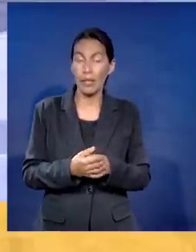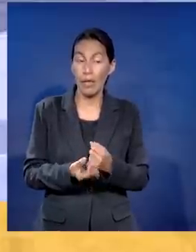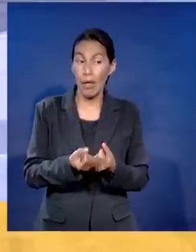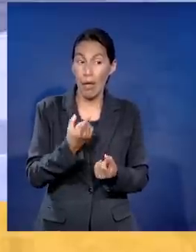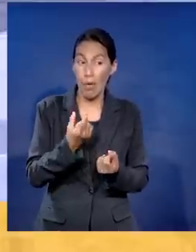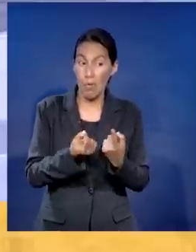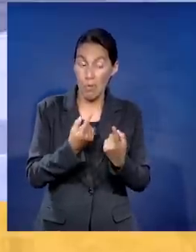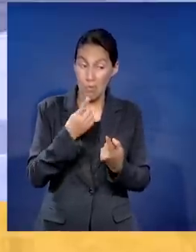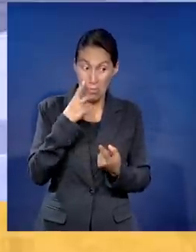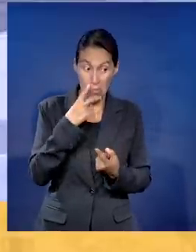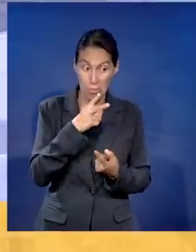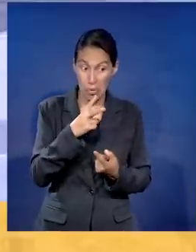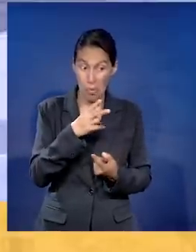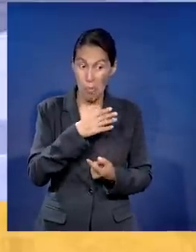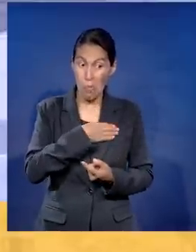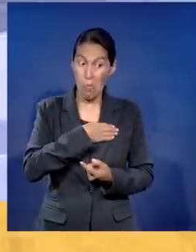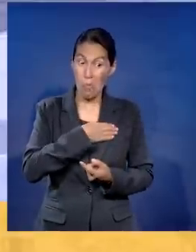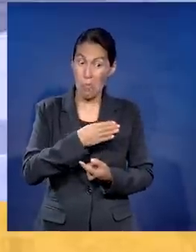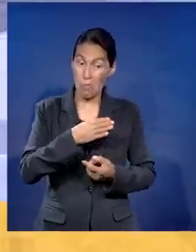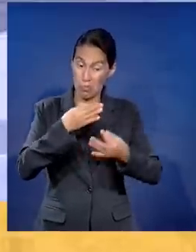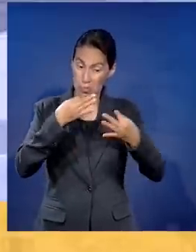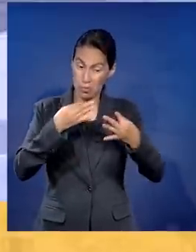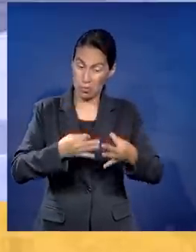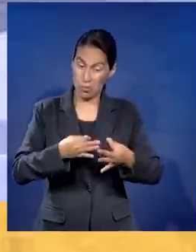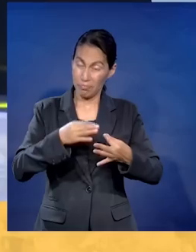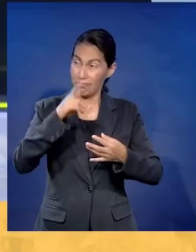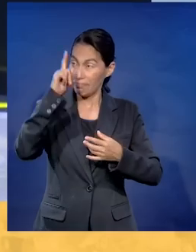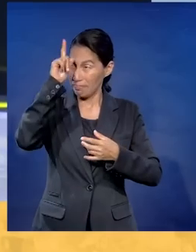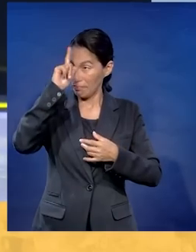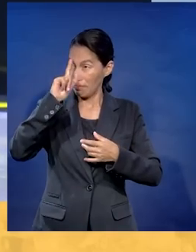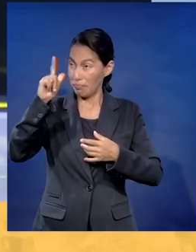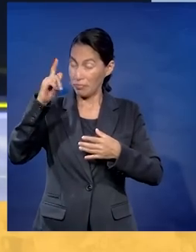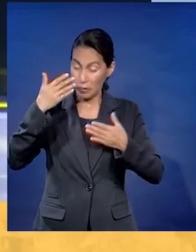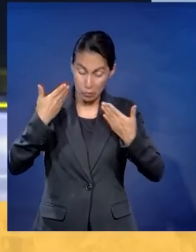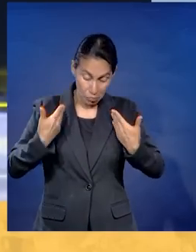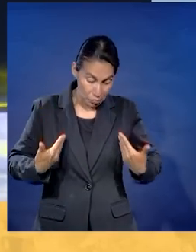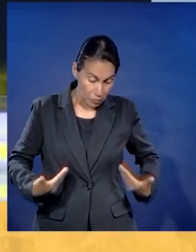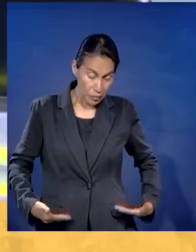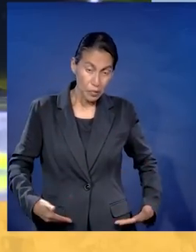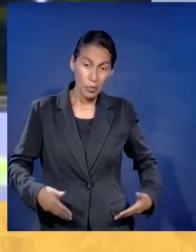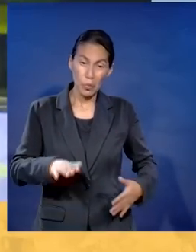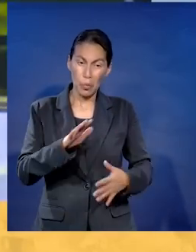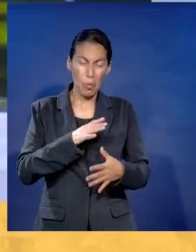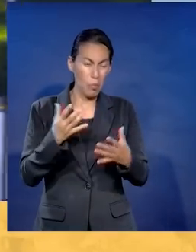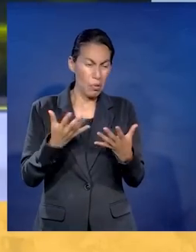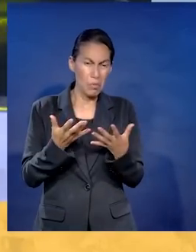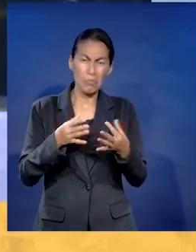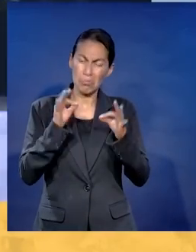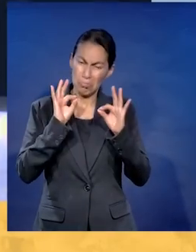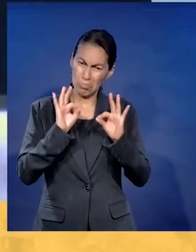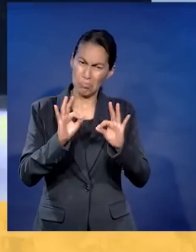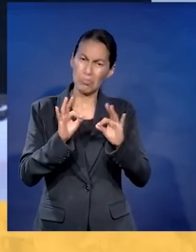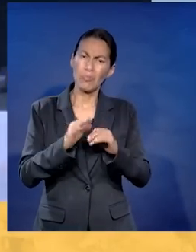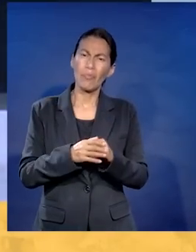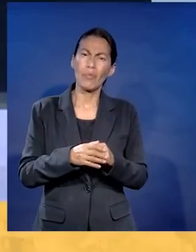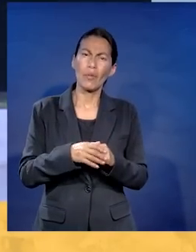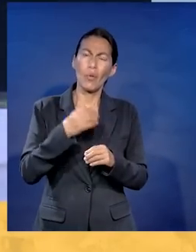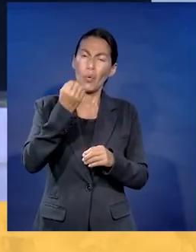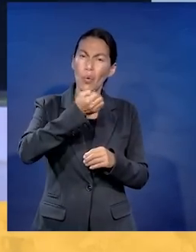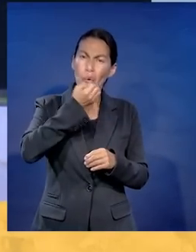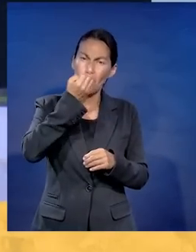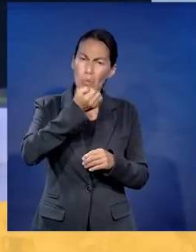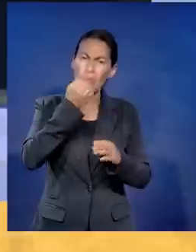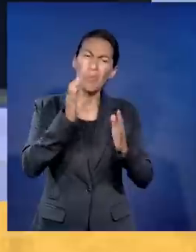que casi casi se iban al cielo súper espirituales en su vestimenta súper espirituales en lo que hacían